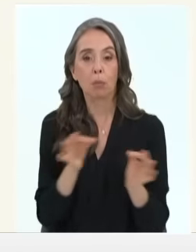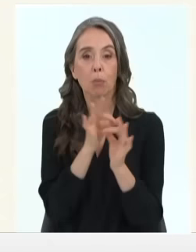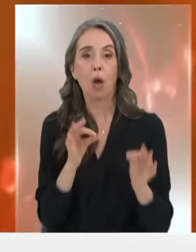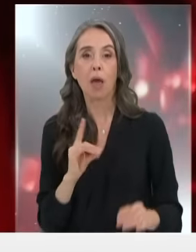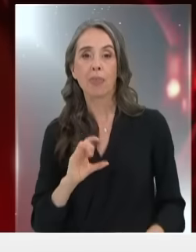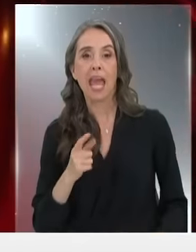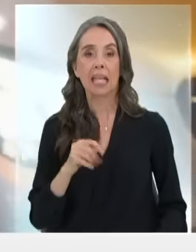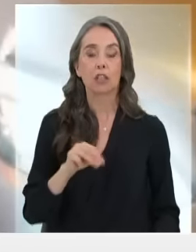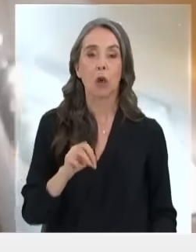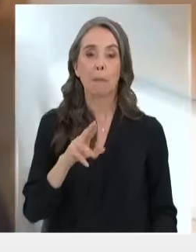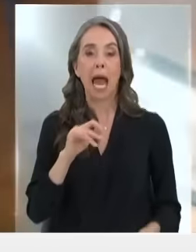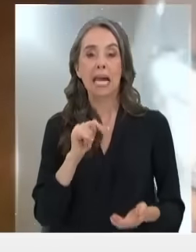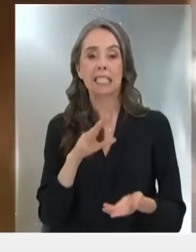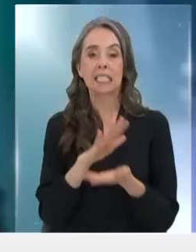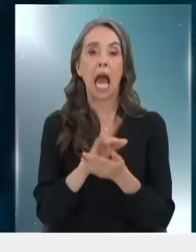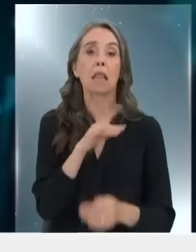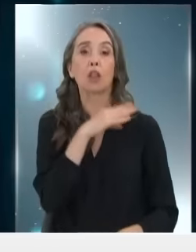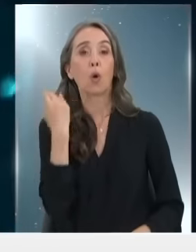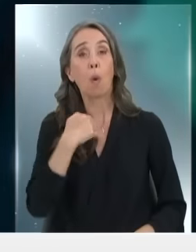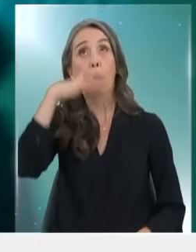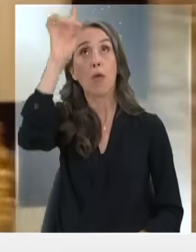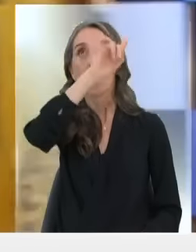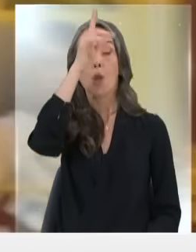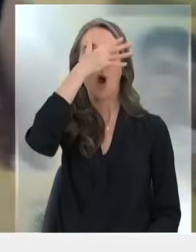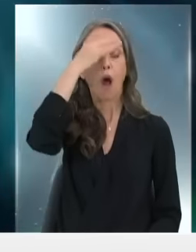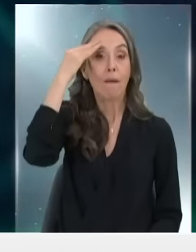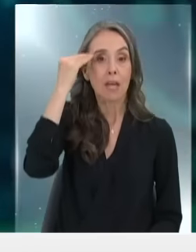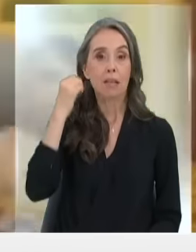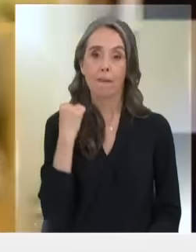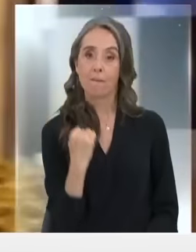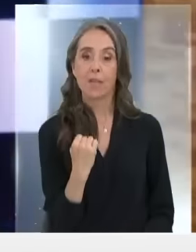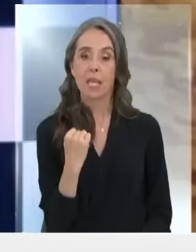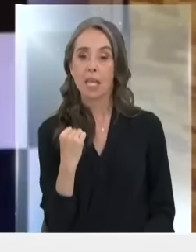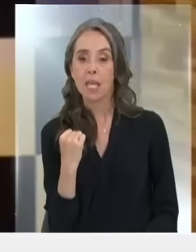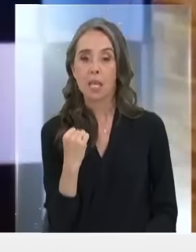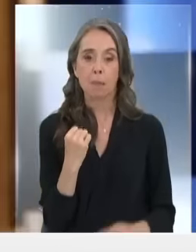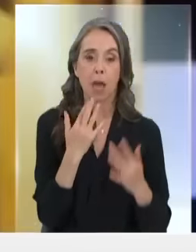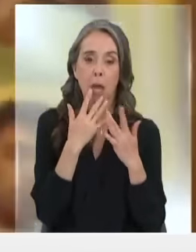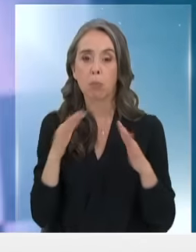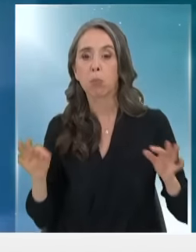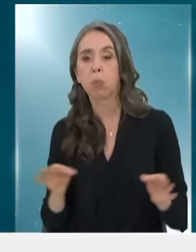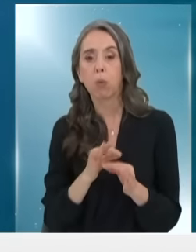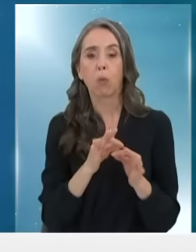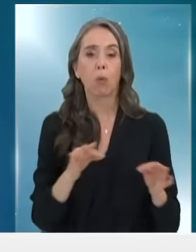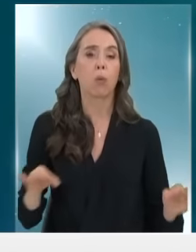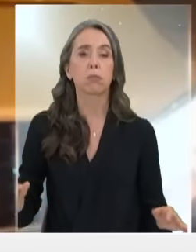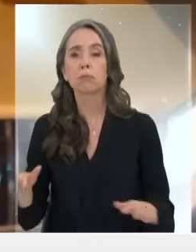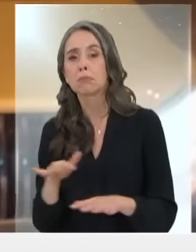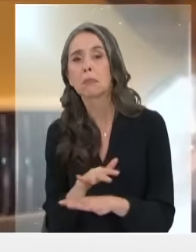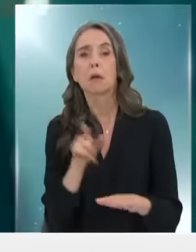Dieguito Marchand, aquí nunca te vamos a olvidar, siempre firme con la chipetea.